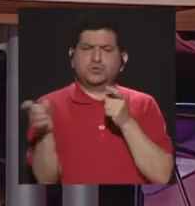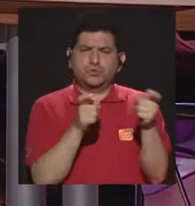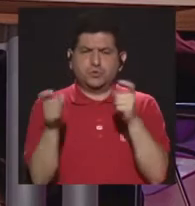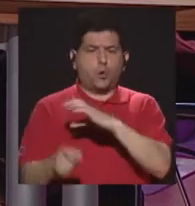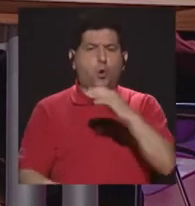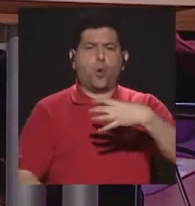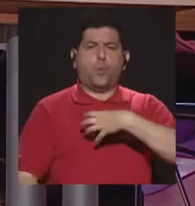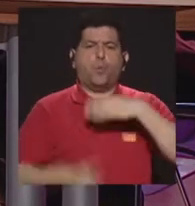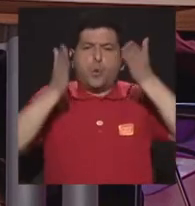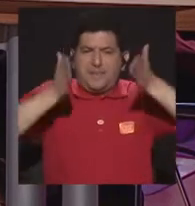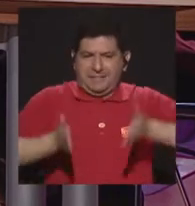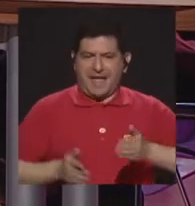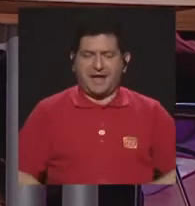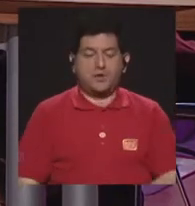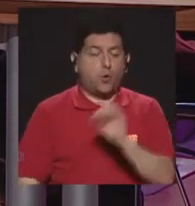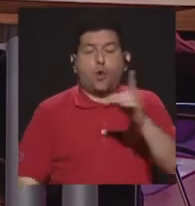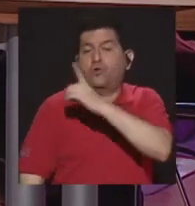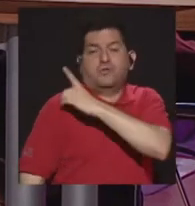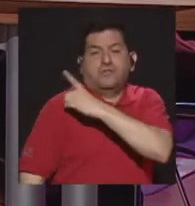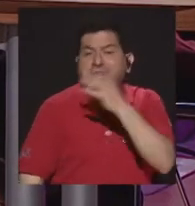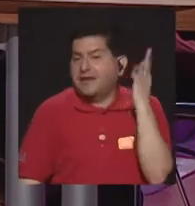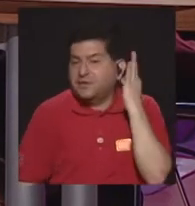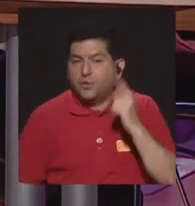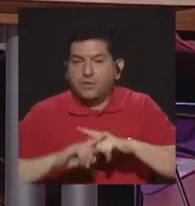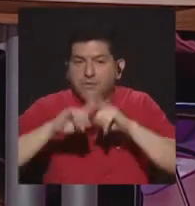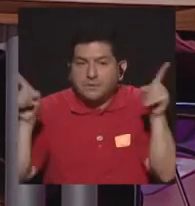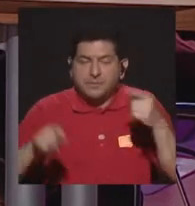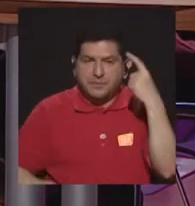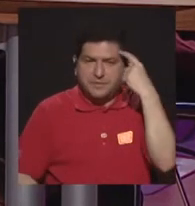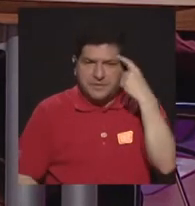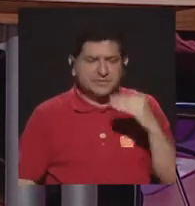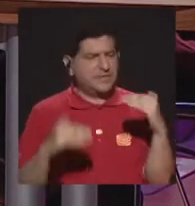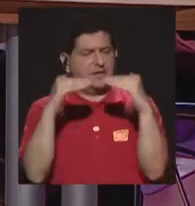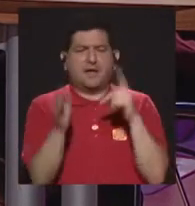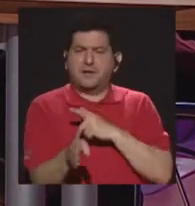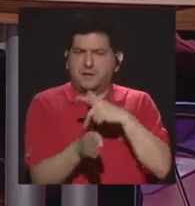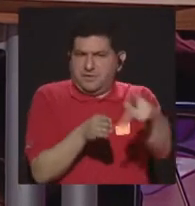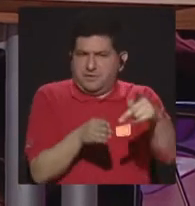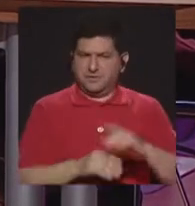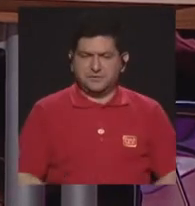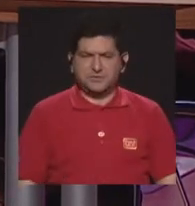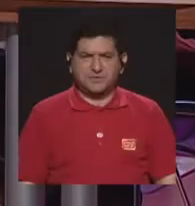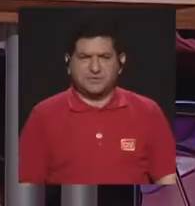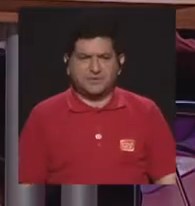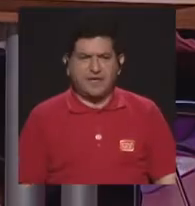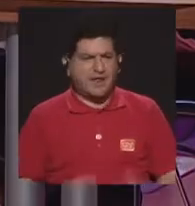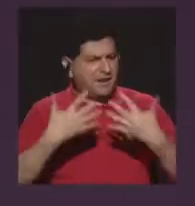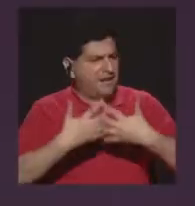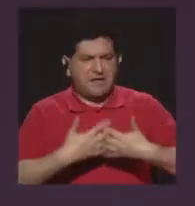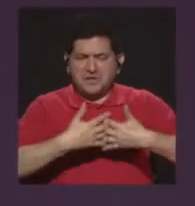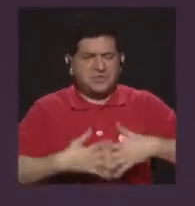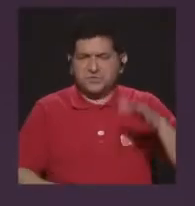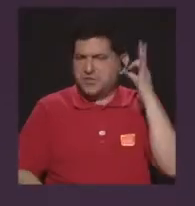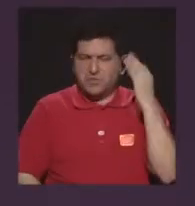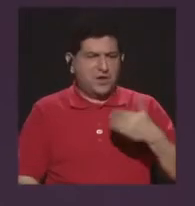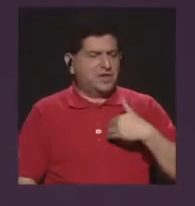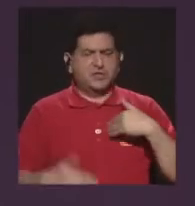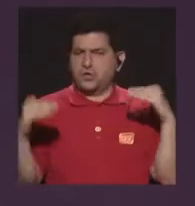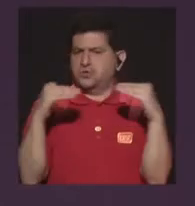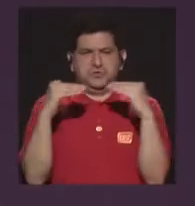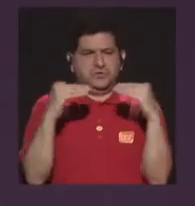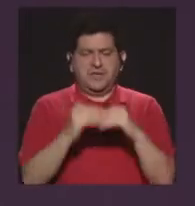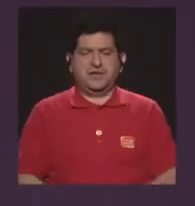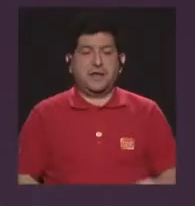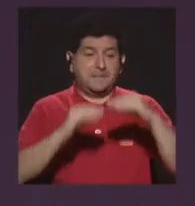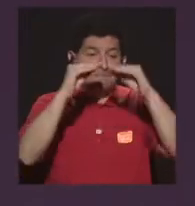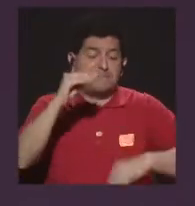administración, como directoras, pero también si nos vamos al nivel profesional, en ninguna industria las mujeres alcanzan la paridad, ni siquiera en las